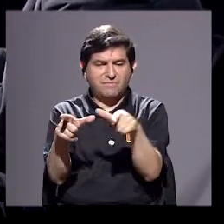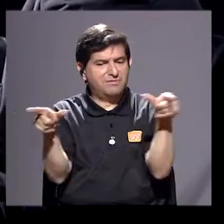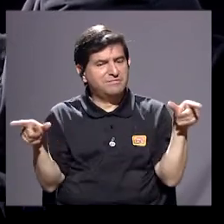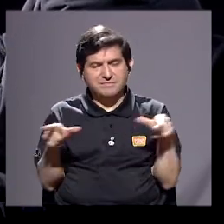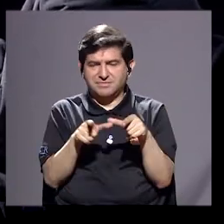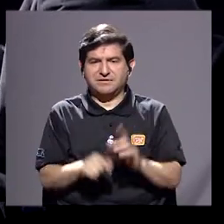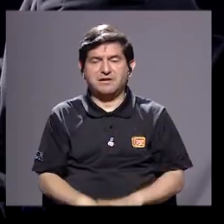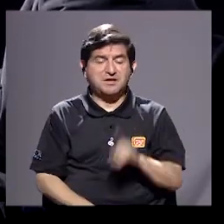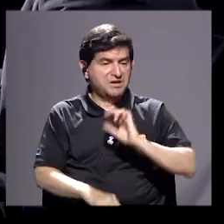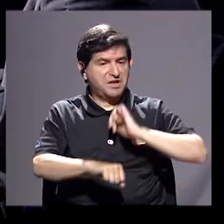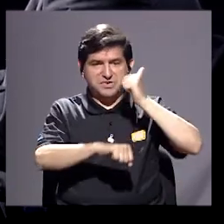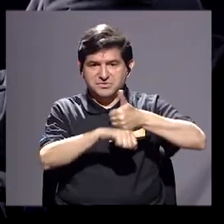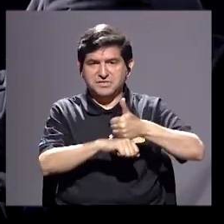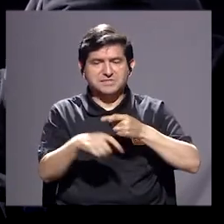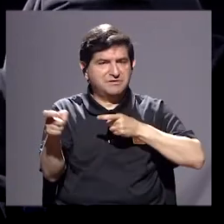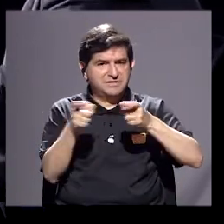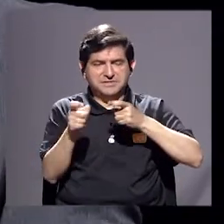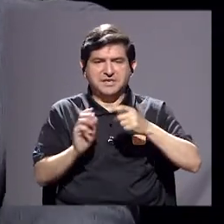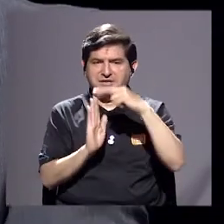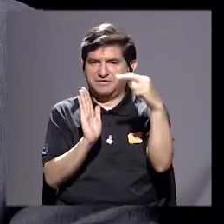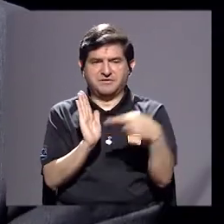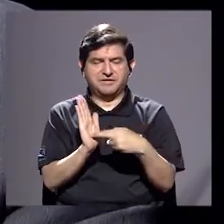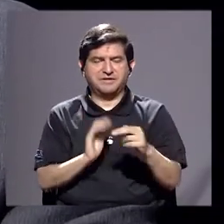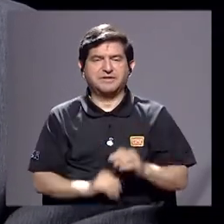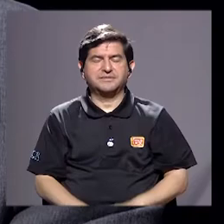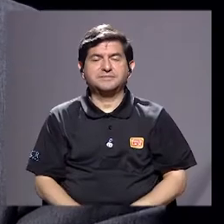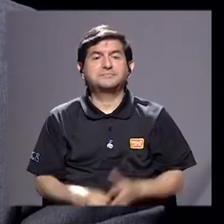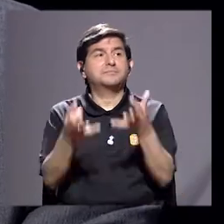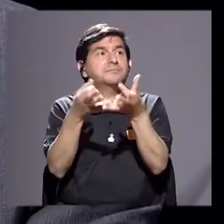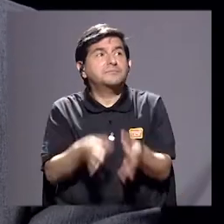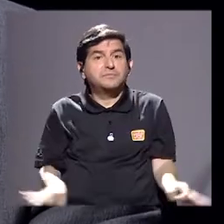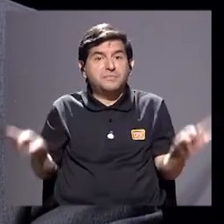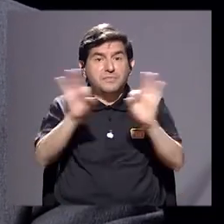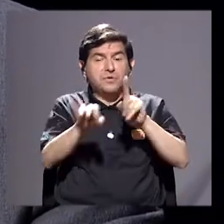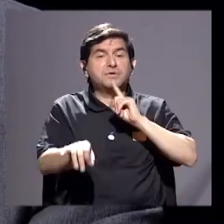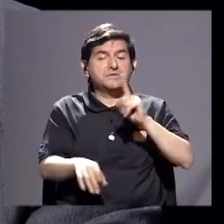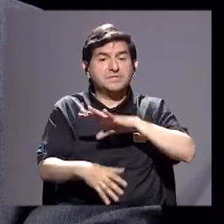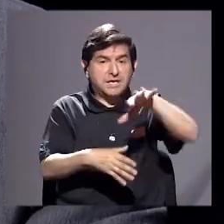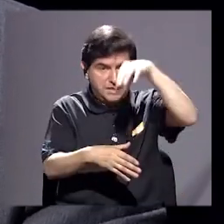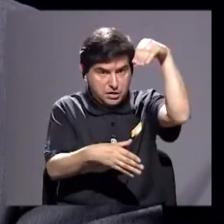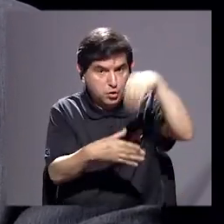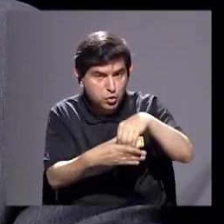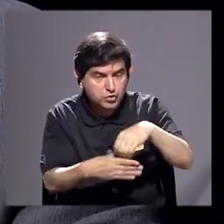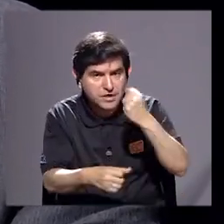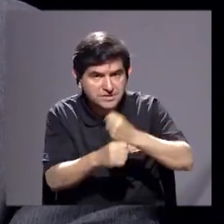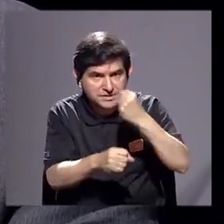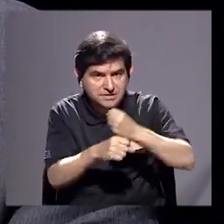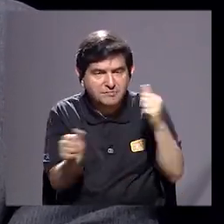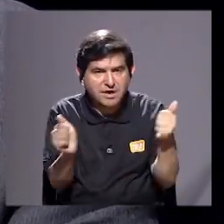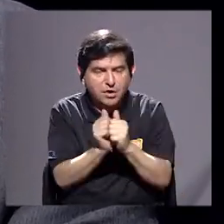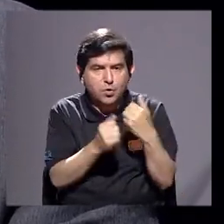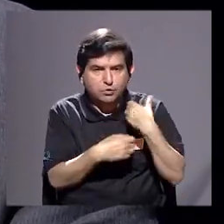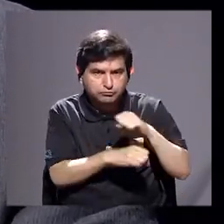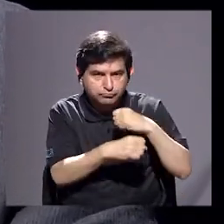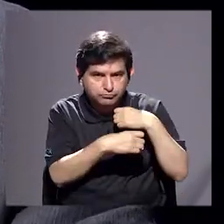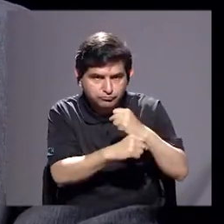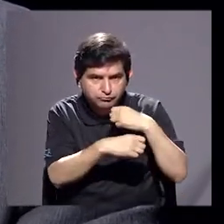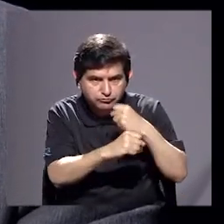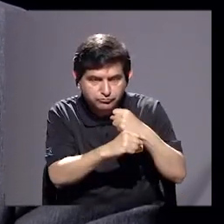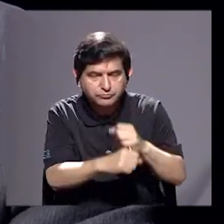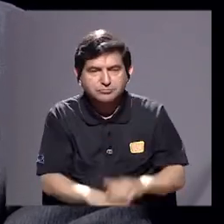territorio y ellos establecen esas regulación es importante mencionar que en este contexto por ejemplo de trabajo con las municipalidades